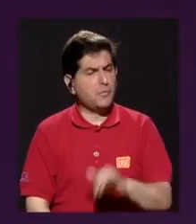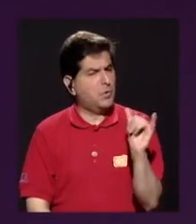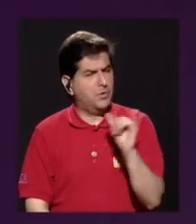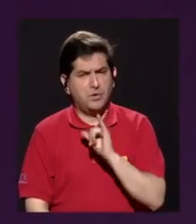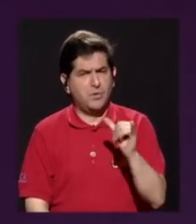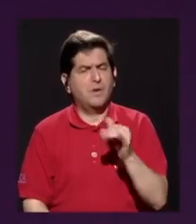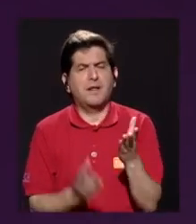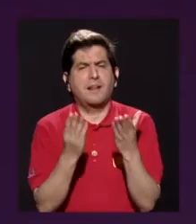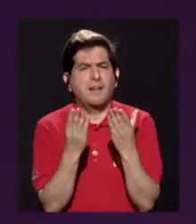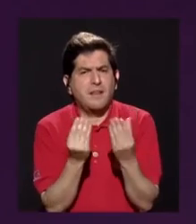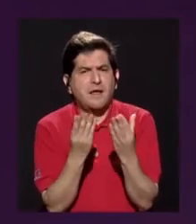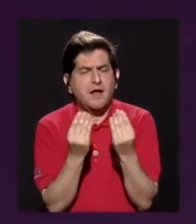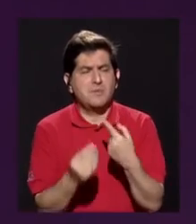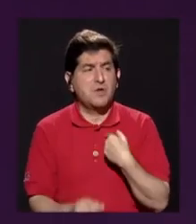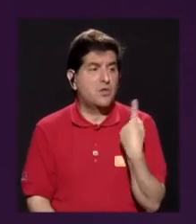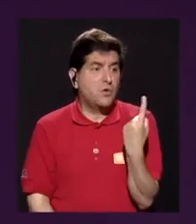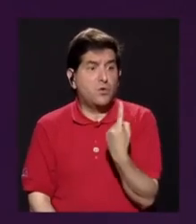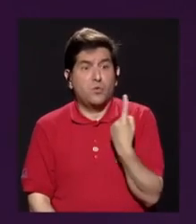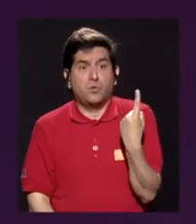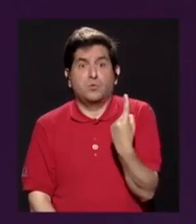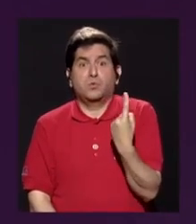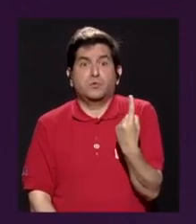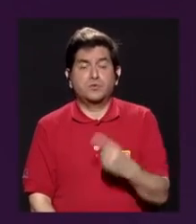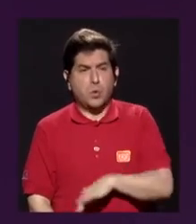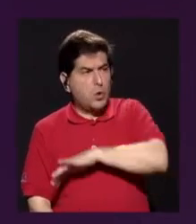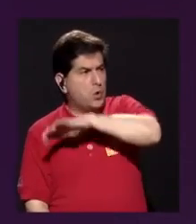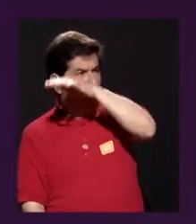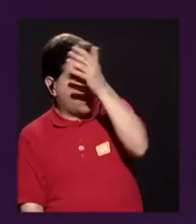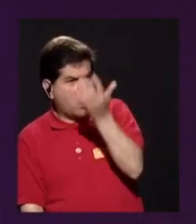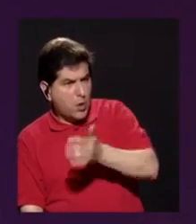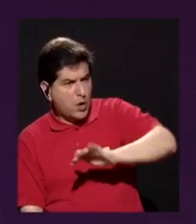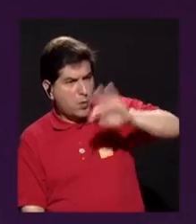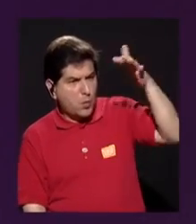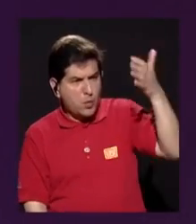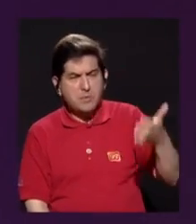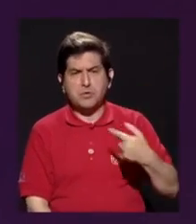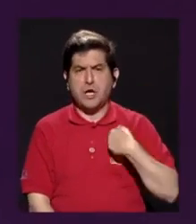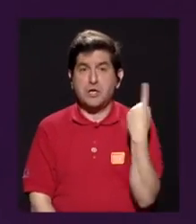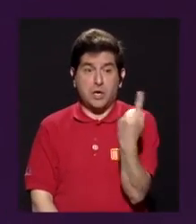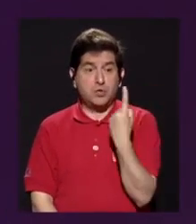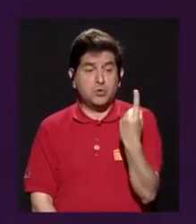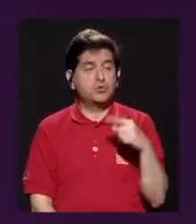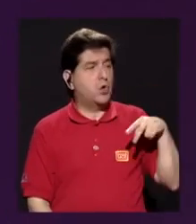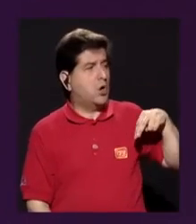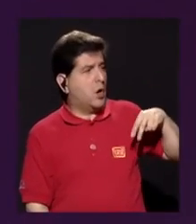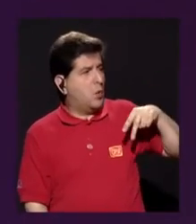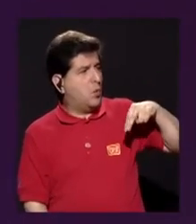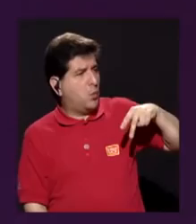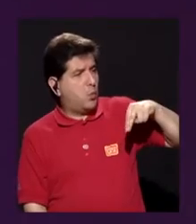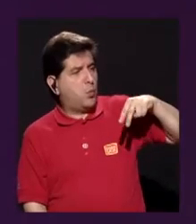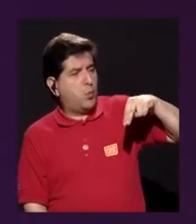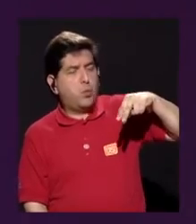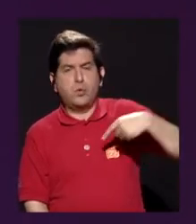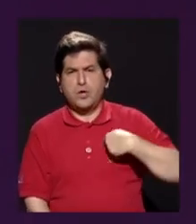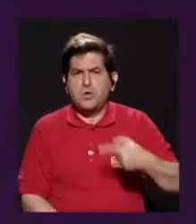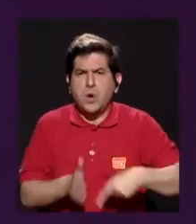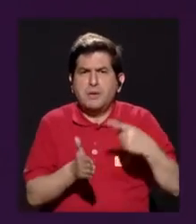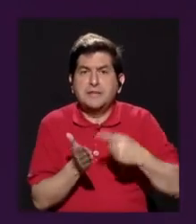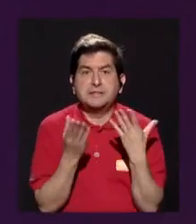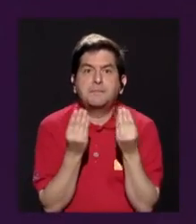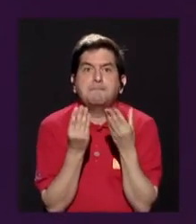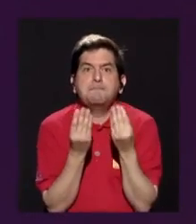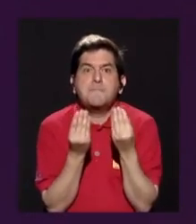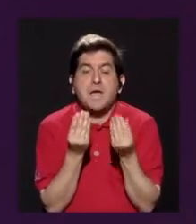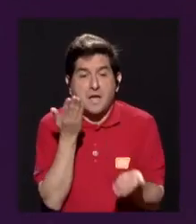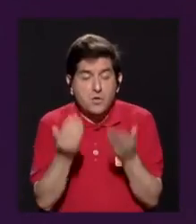Igual el miedo a quedarse solo a veces en una montaña, yo me he quedado sola, yo me he quedado sola caminando y me ha dado miedo porque